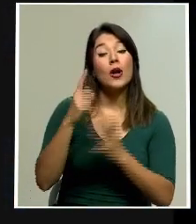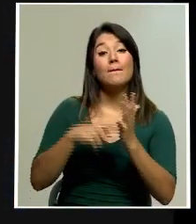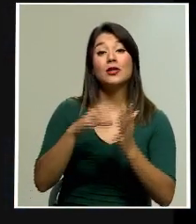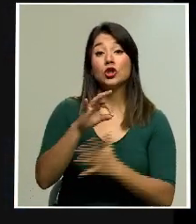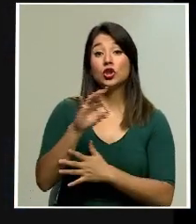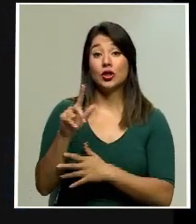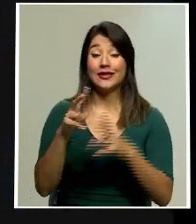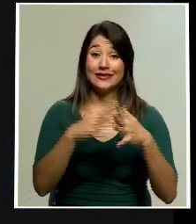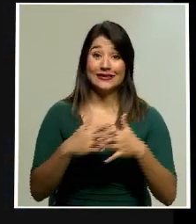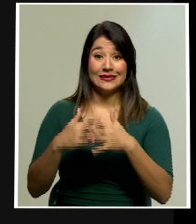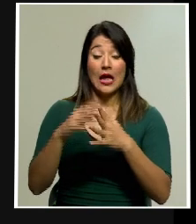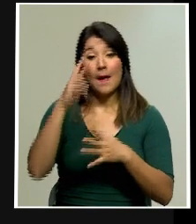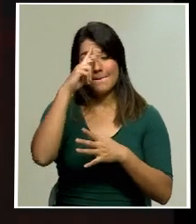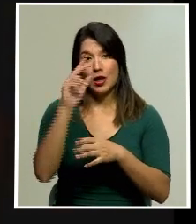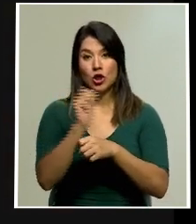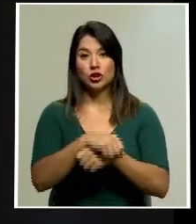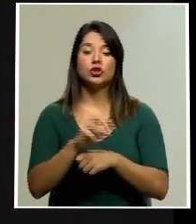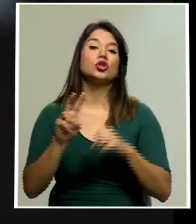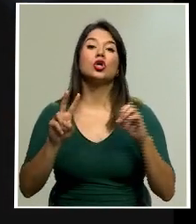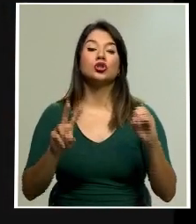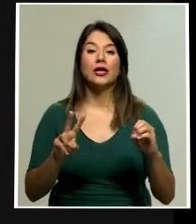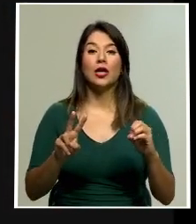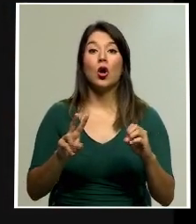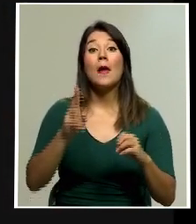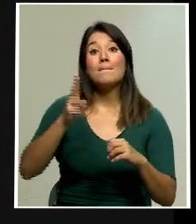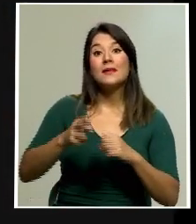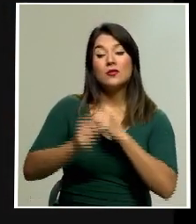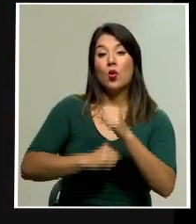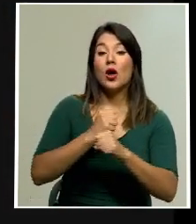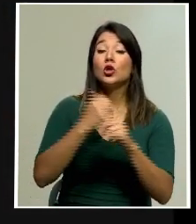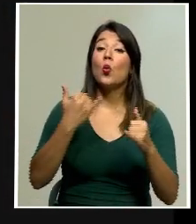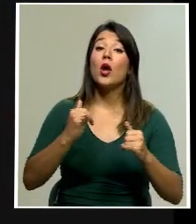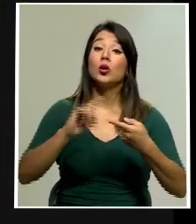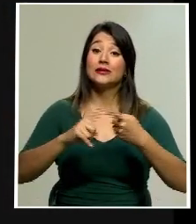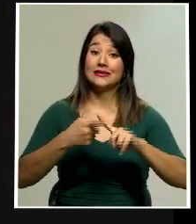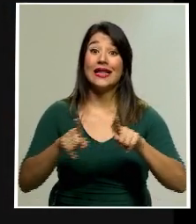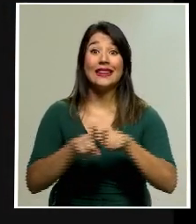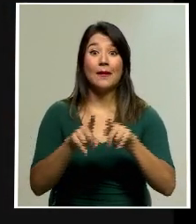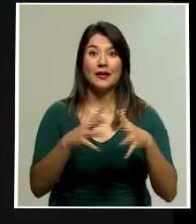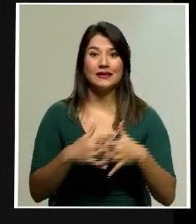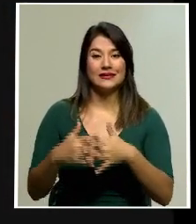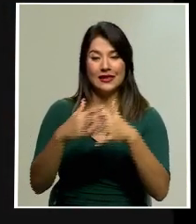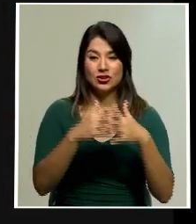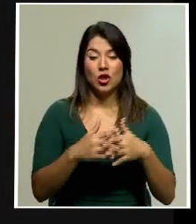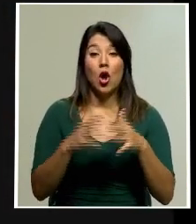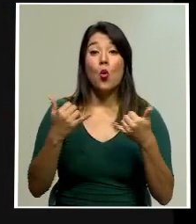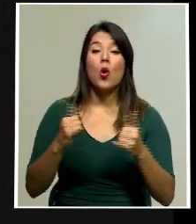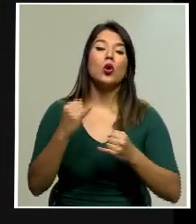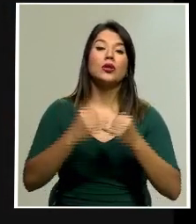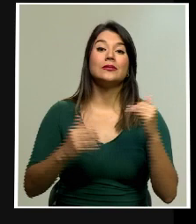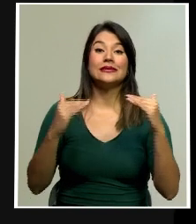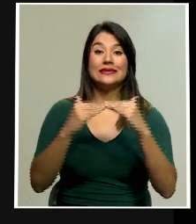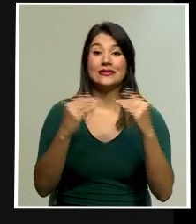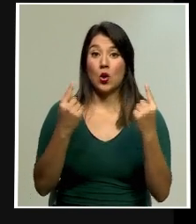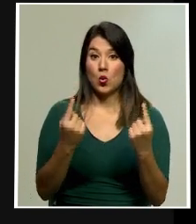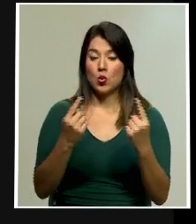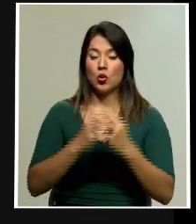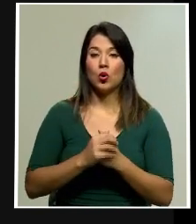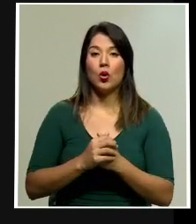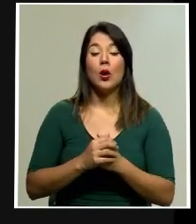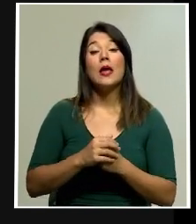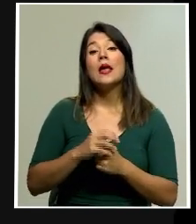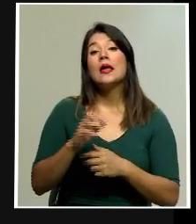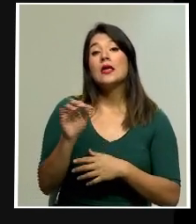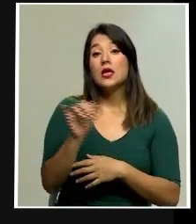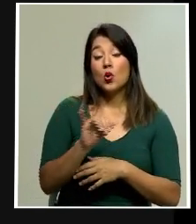Estados Unidos ganó México 2-0. Ese mismo año, pero en duelo amistoso también en Estados Unidos, el partido terminó empatado a 1. Mismo